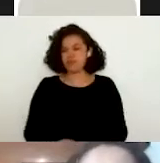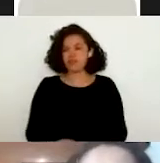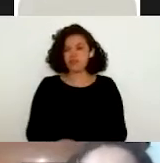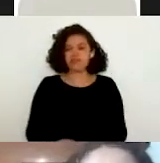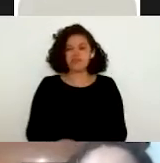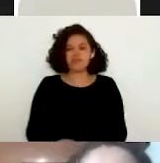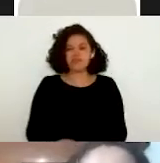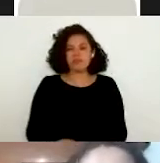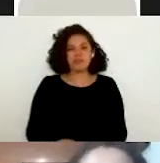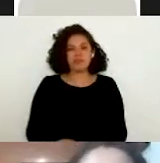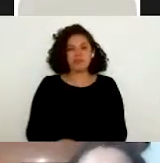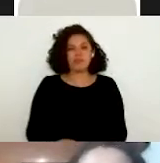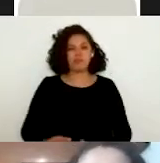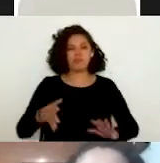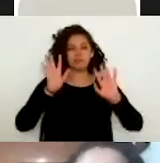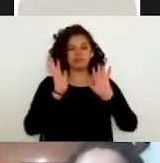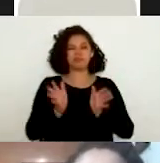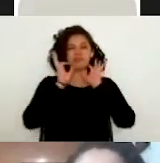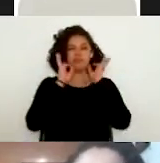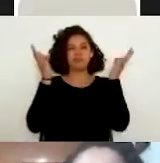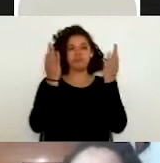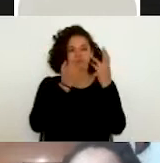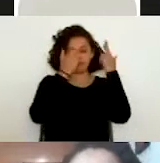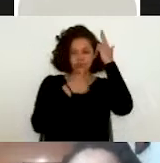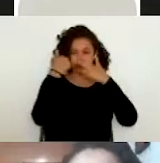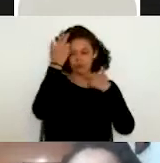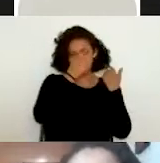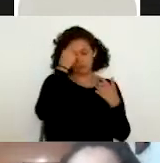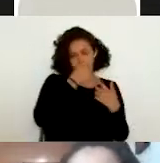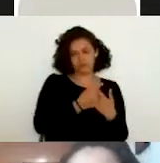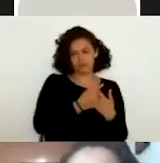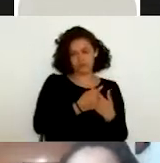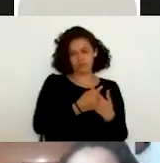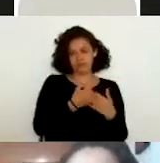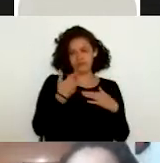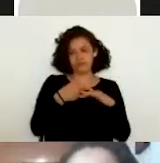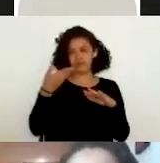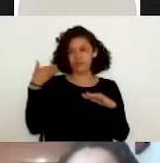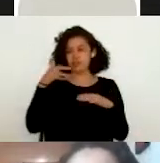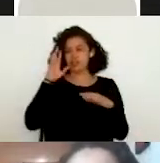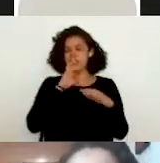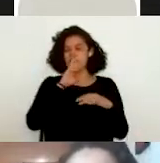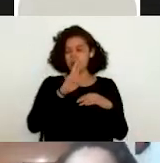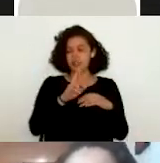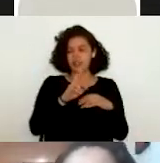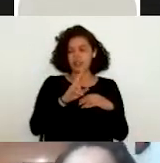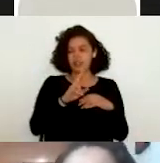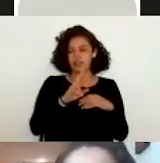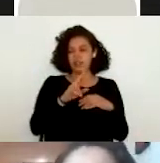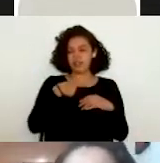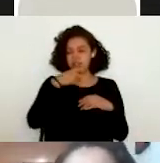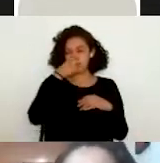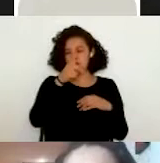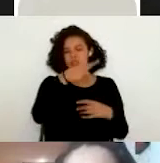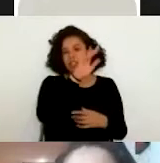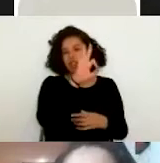estos componentes y con relación a lo que les había mencionado de si es que ustedes traen algún proyecto